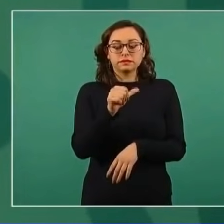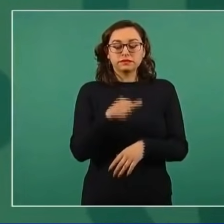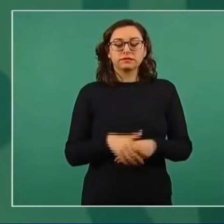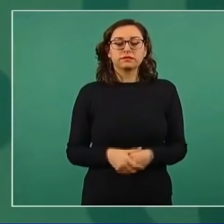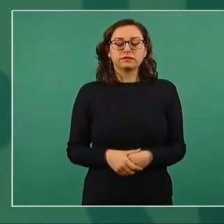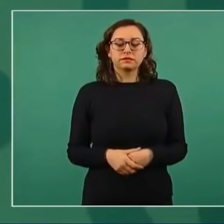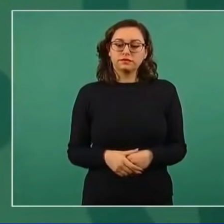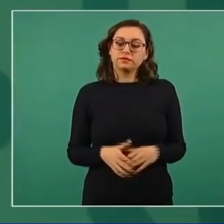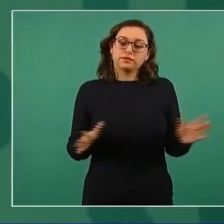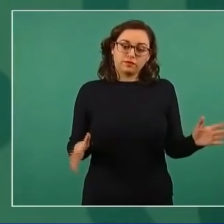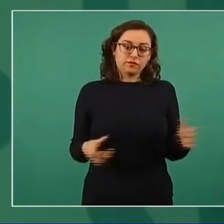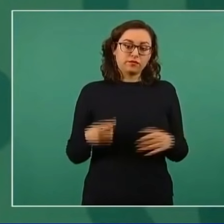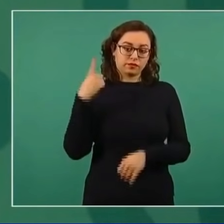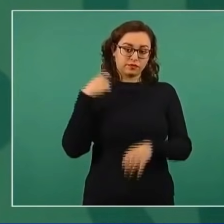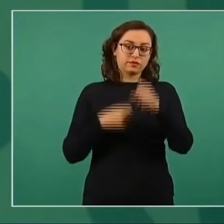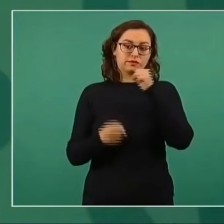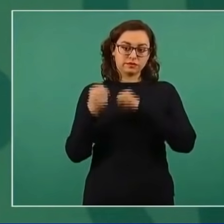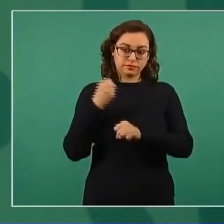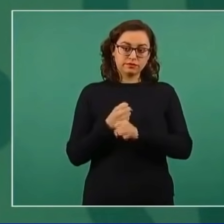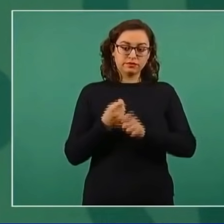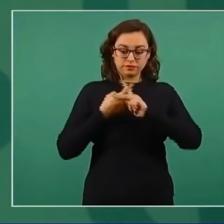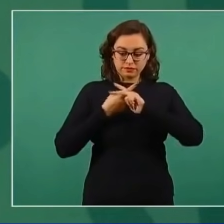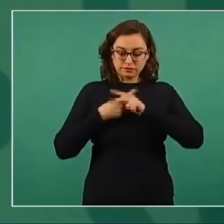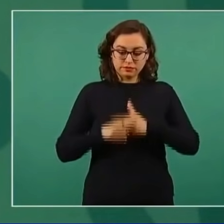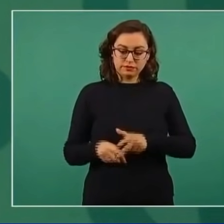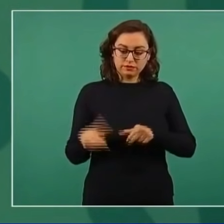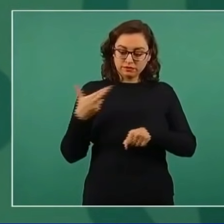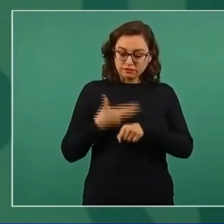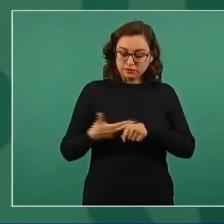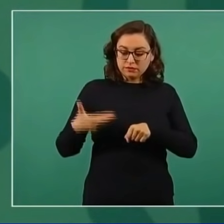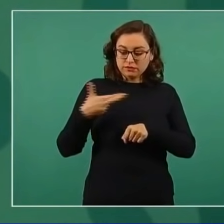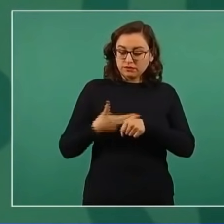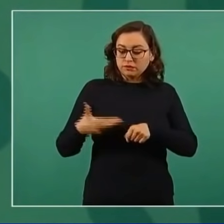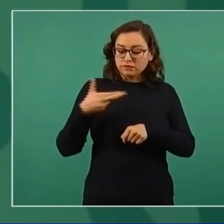y se empezó a llevar a cabo